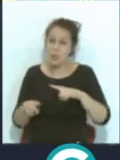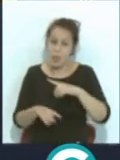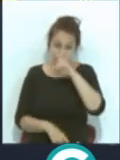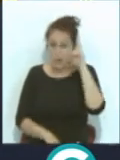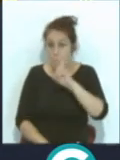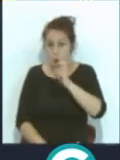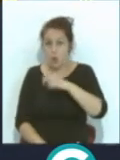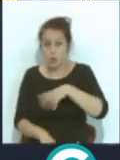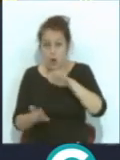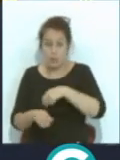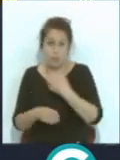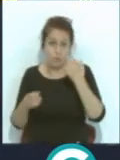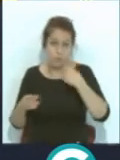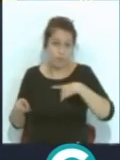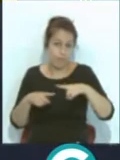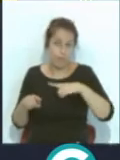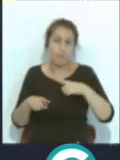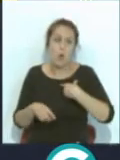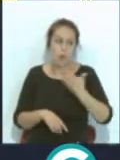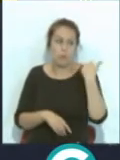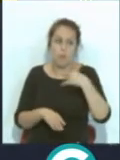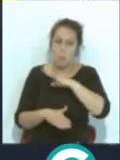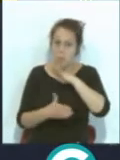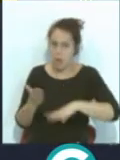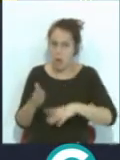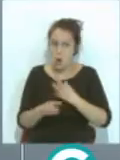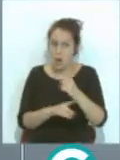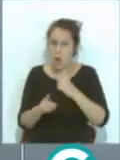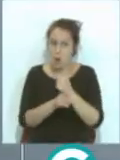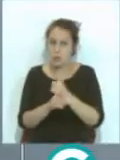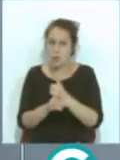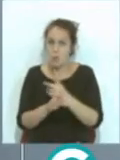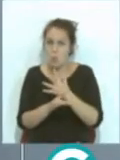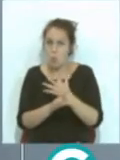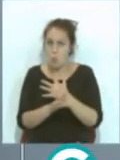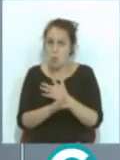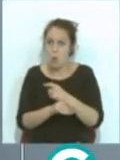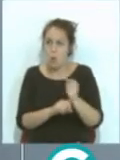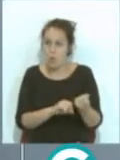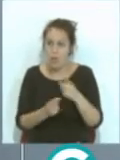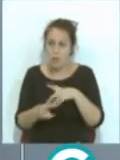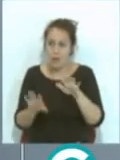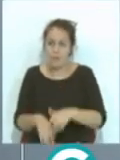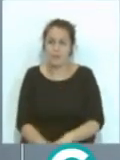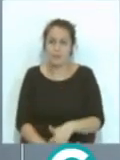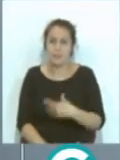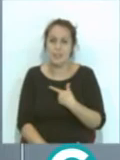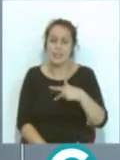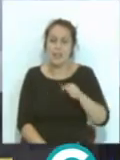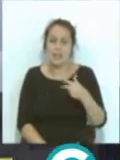entrena al Cádiz, pero yo le vi el otro día contra el Barcelona y jugó muy, muy estilo Cádiz, Sí. ¿Qué pasa,